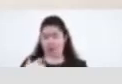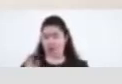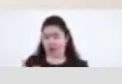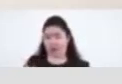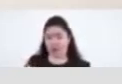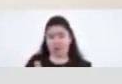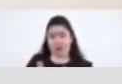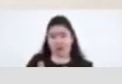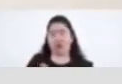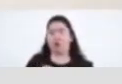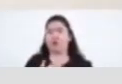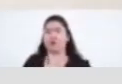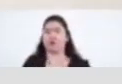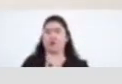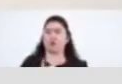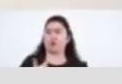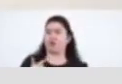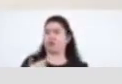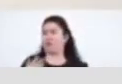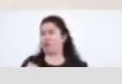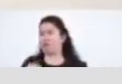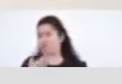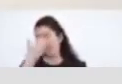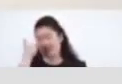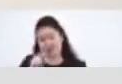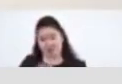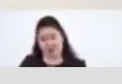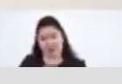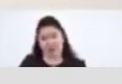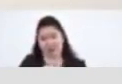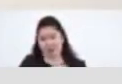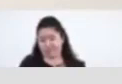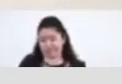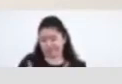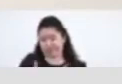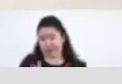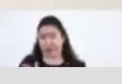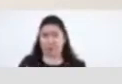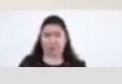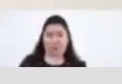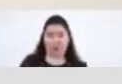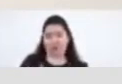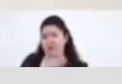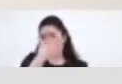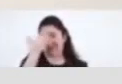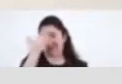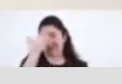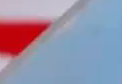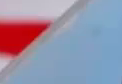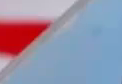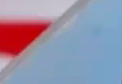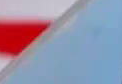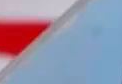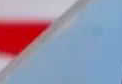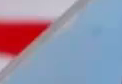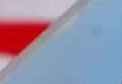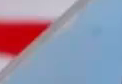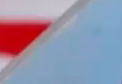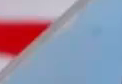o 55 y 59, no sé cuál será el siguiente proceso. Entonces, pues sabemos muchos que todavía...